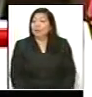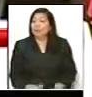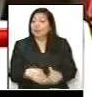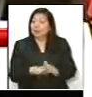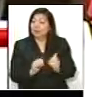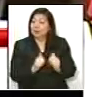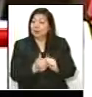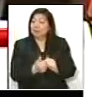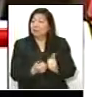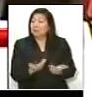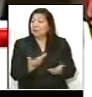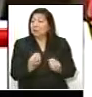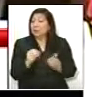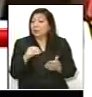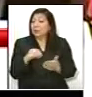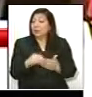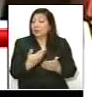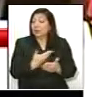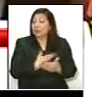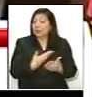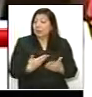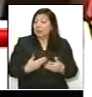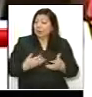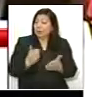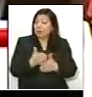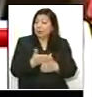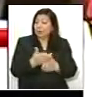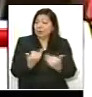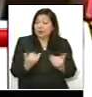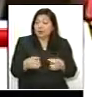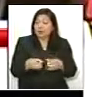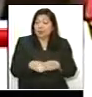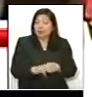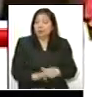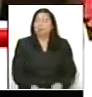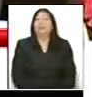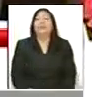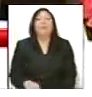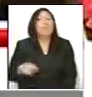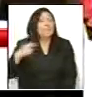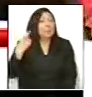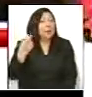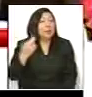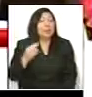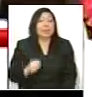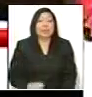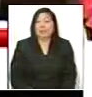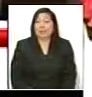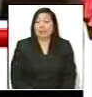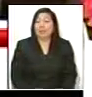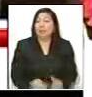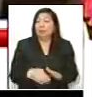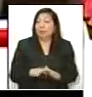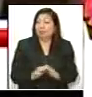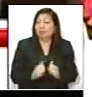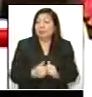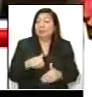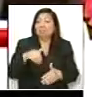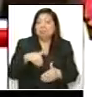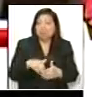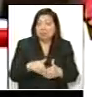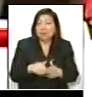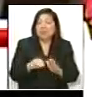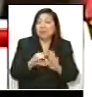una reforma tal cual ha sido planteada por el gobierno y que es compartida por esta comisión, que incluye reformas políticas, de sistema político, que incluye reformas